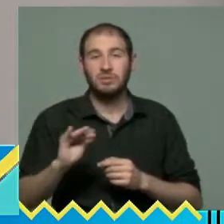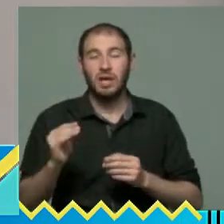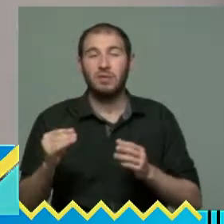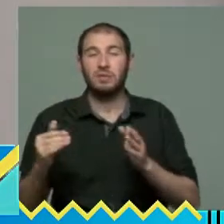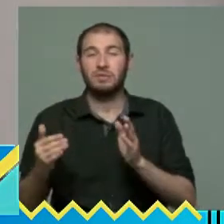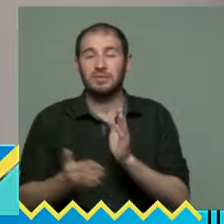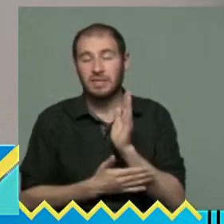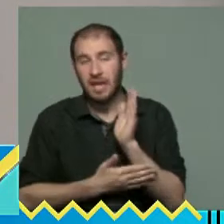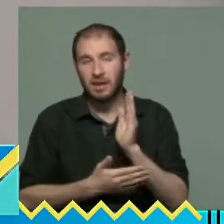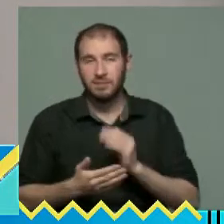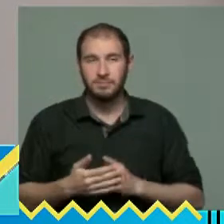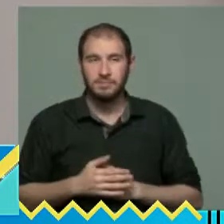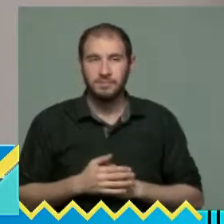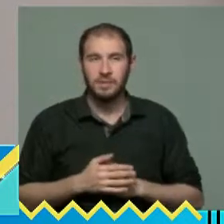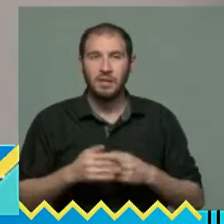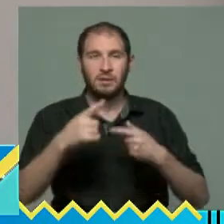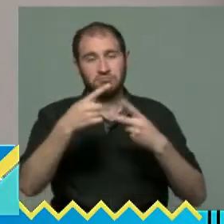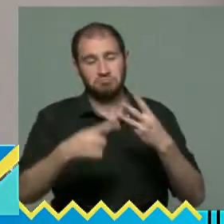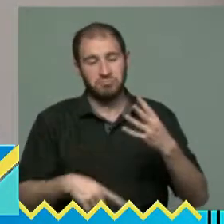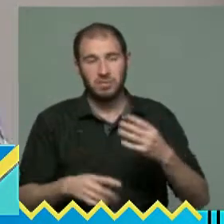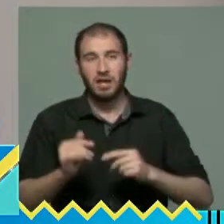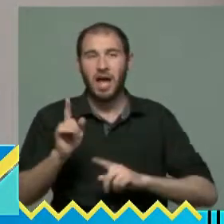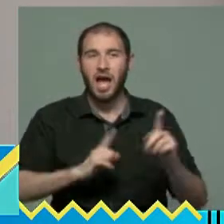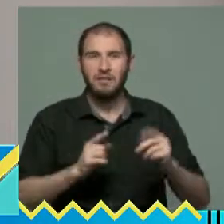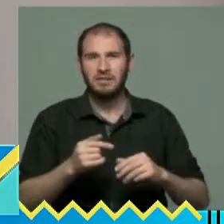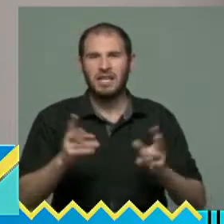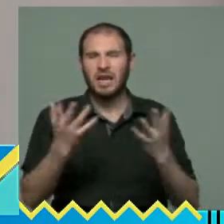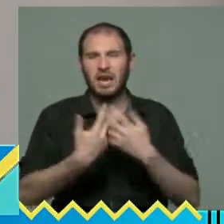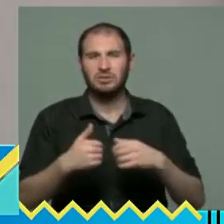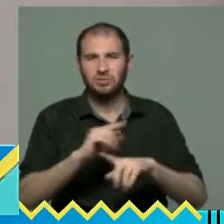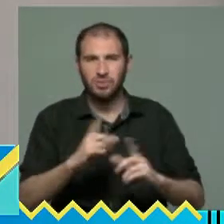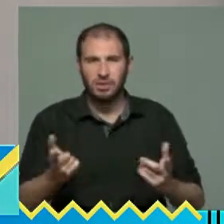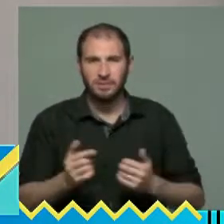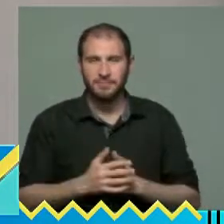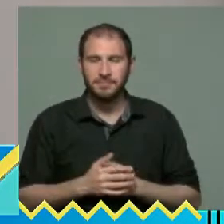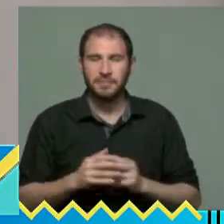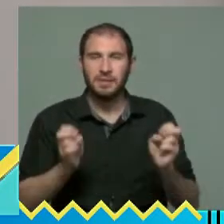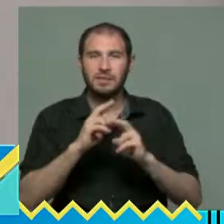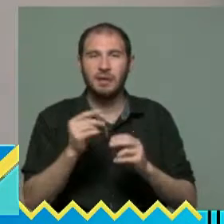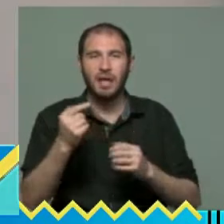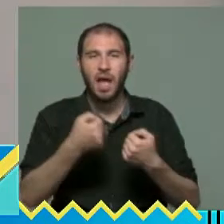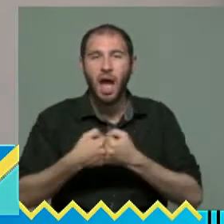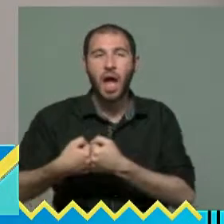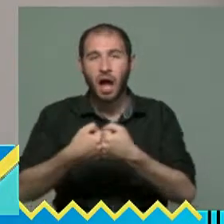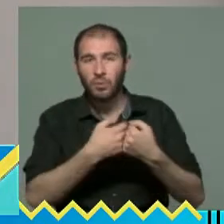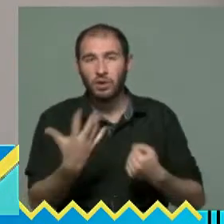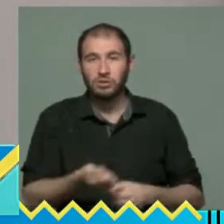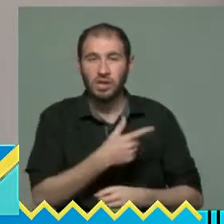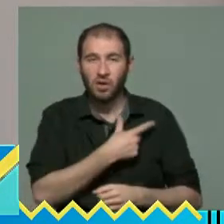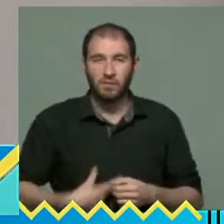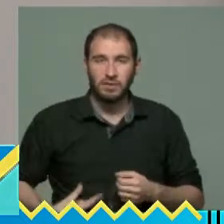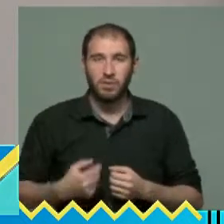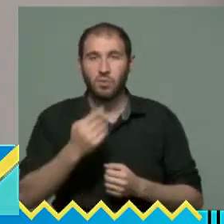izquierda, que son cosas que por ahí no tienen mucho que ver con el consenso que ha logrado el gobierno, es decir,